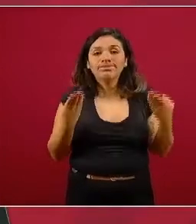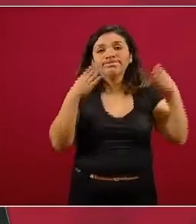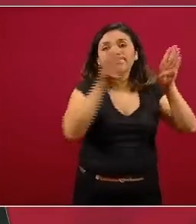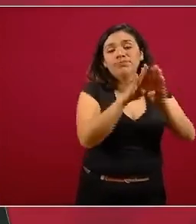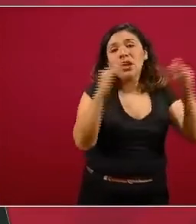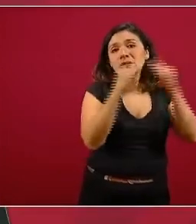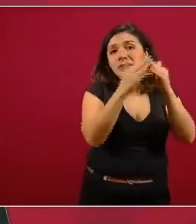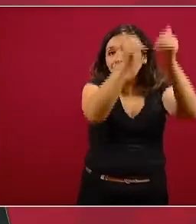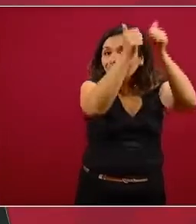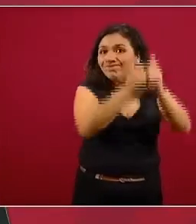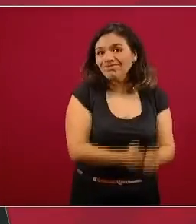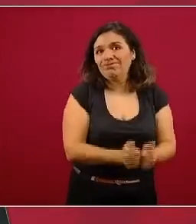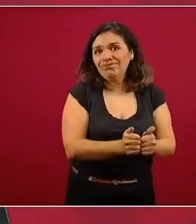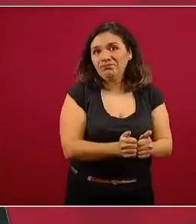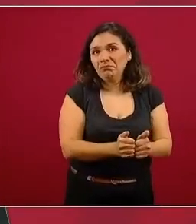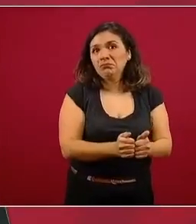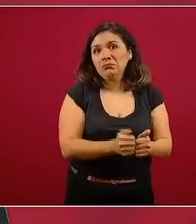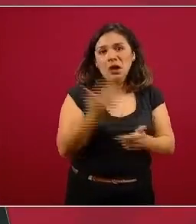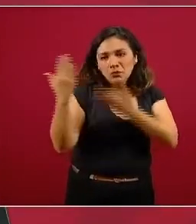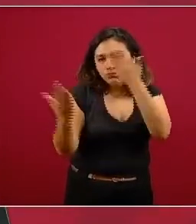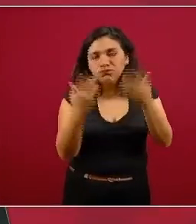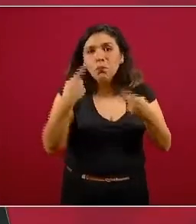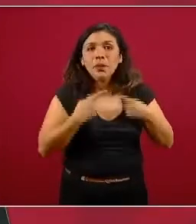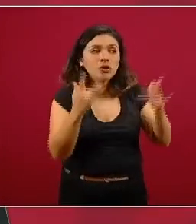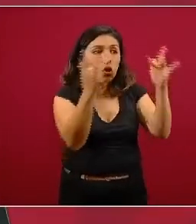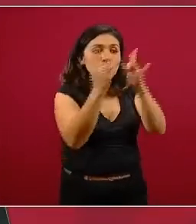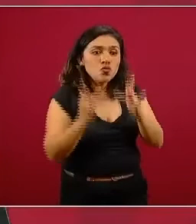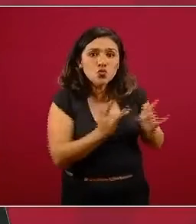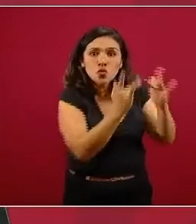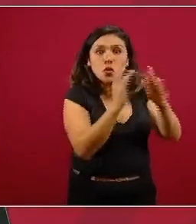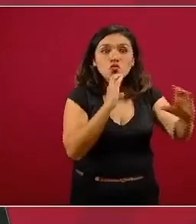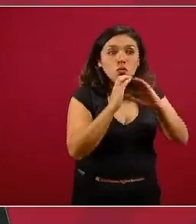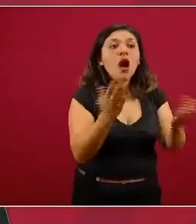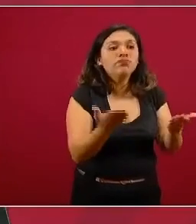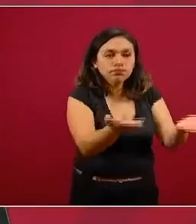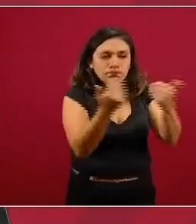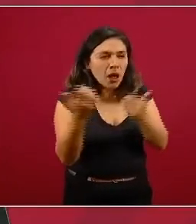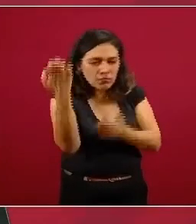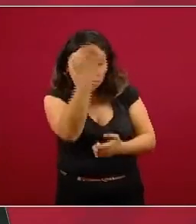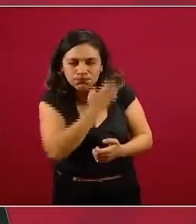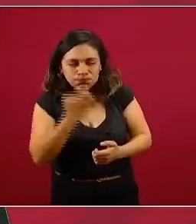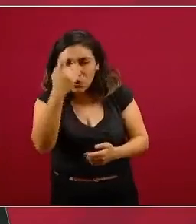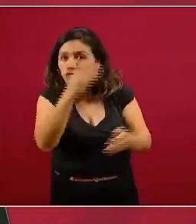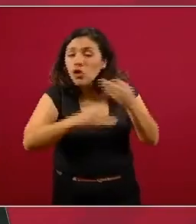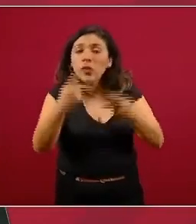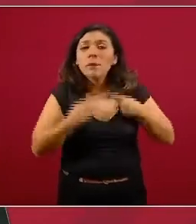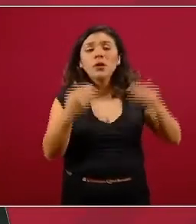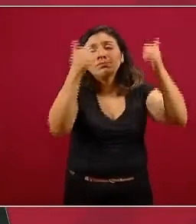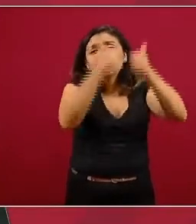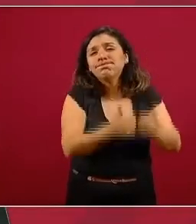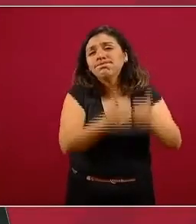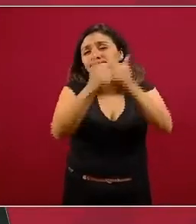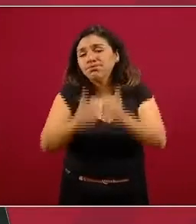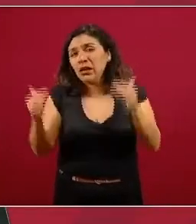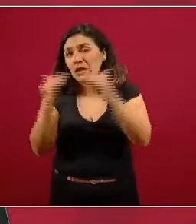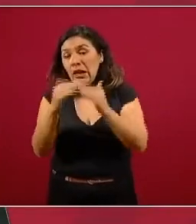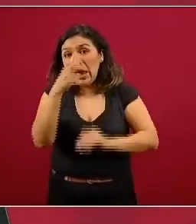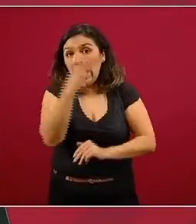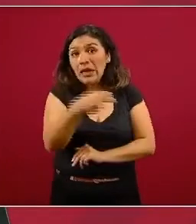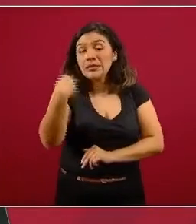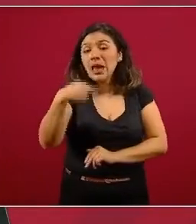de las personas, el estudio de sus contactos y el aislamiento de todos los contactos. Esta es una intervención que se